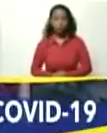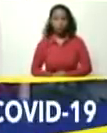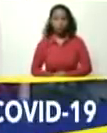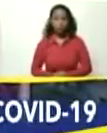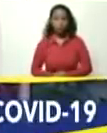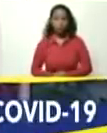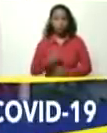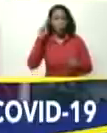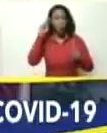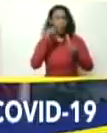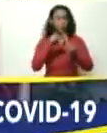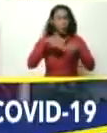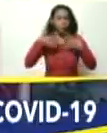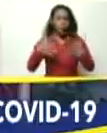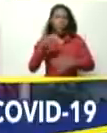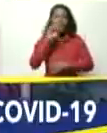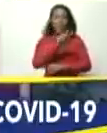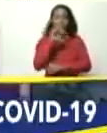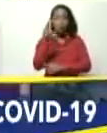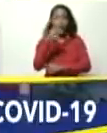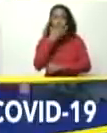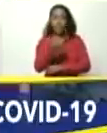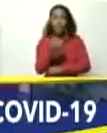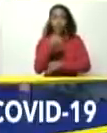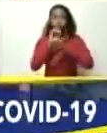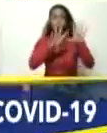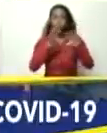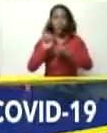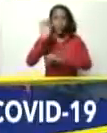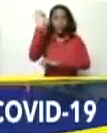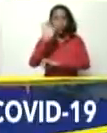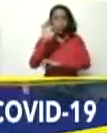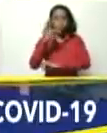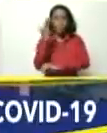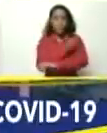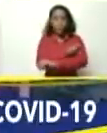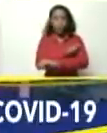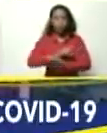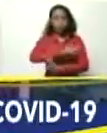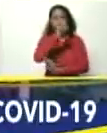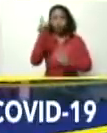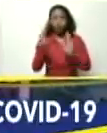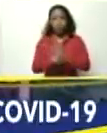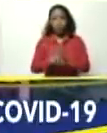La meta es 31 de diciembre, 90%.